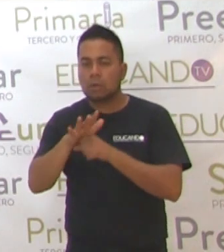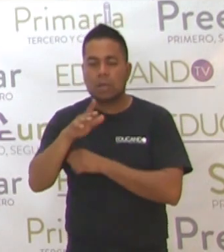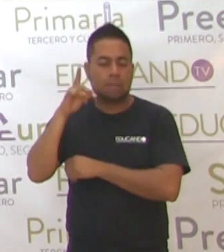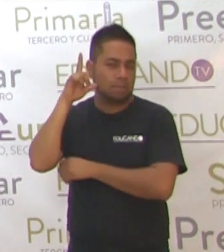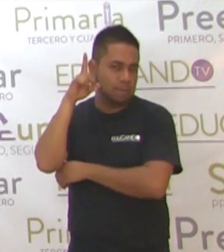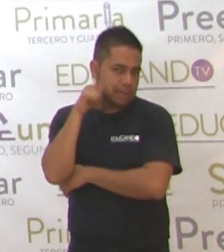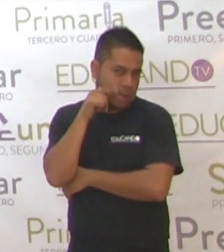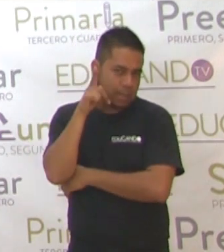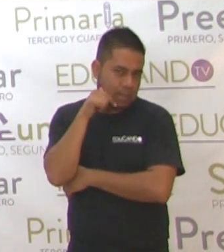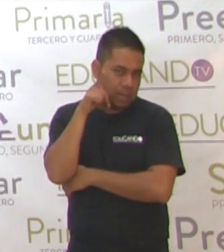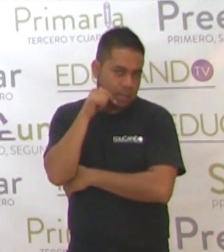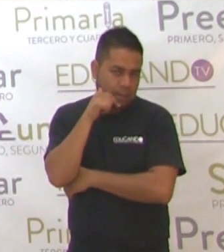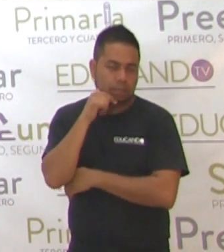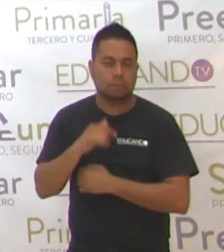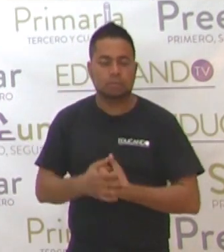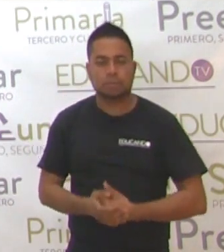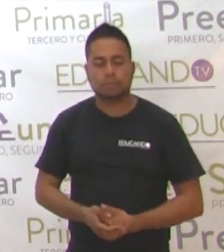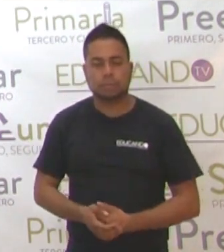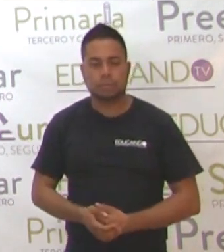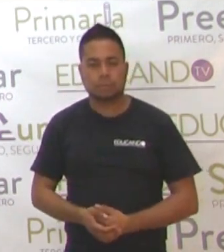mañana bien